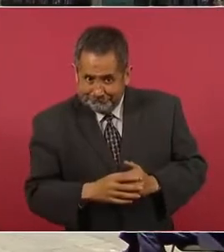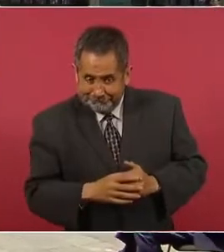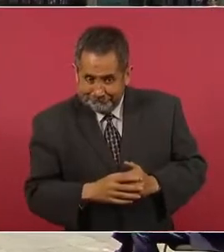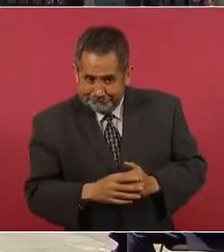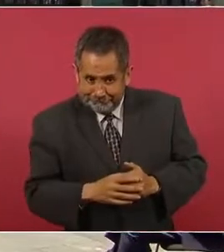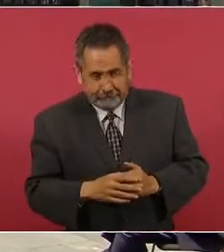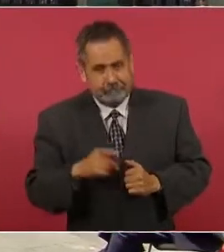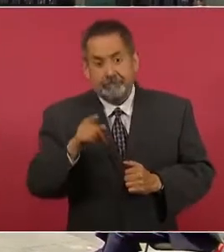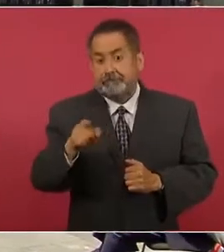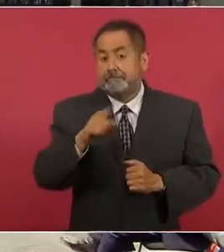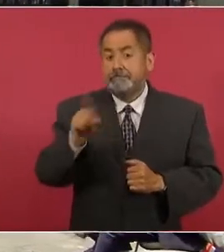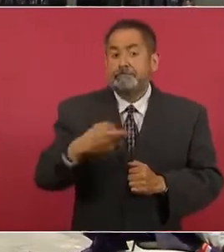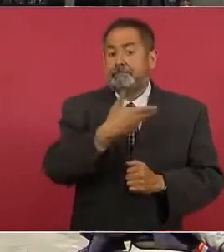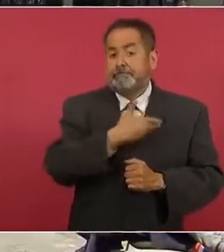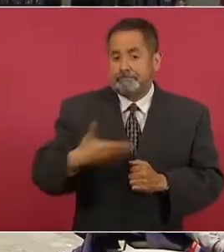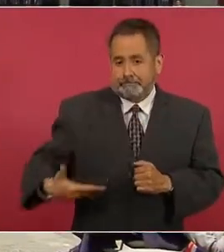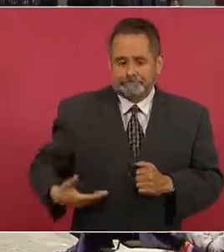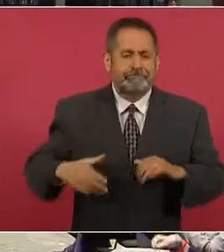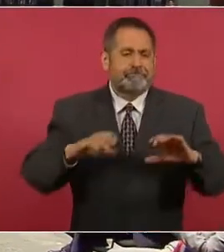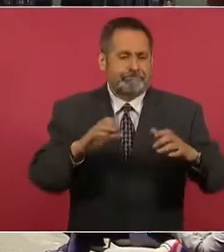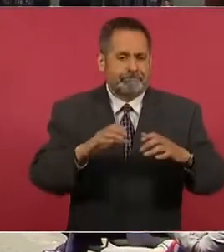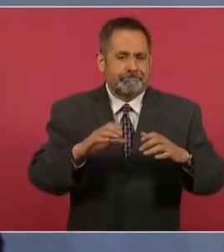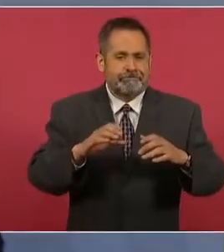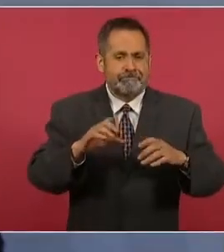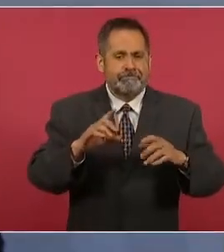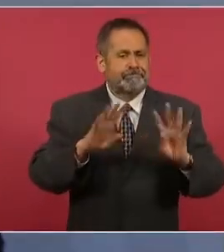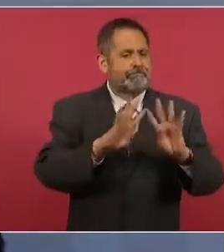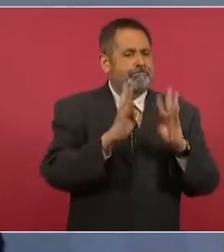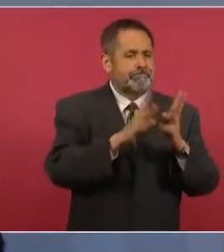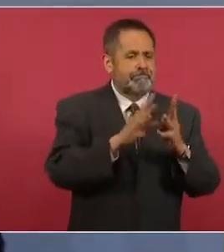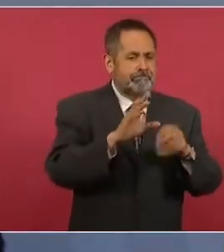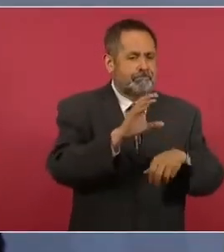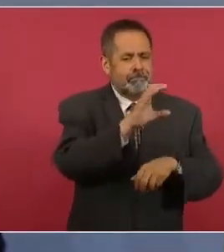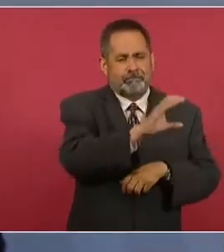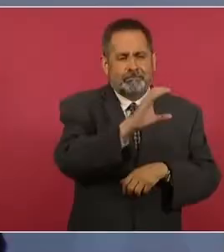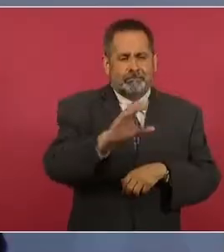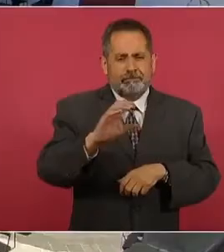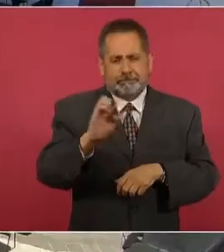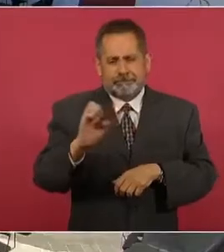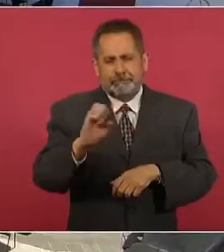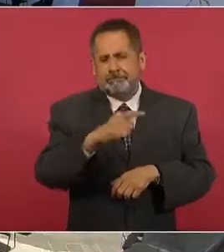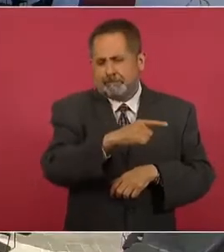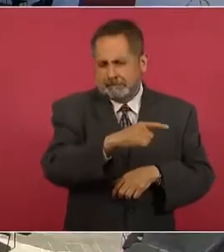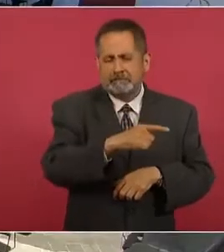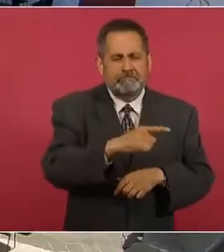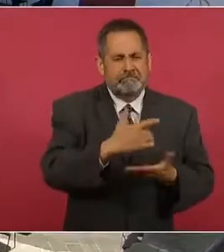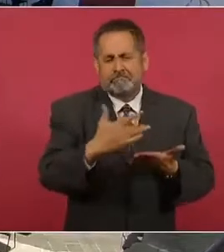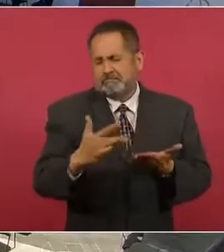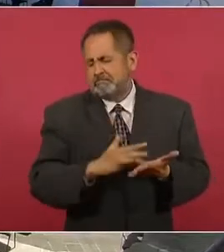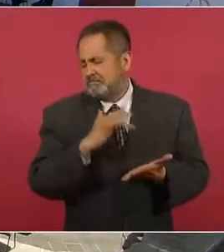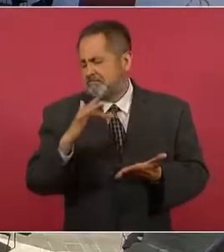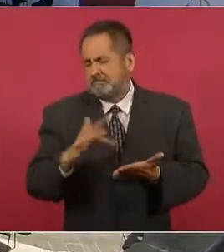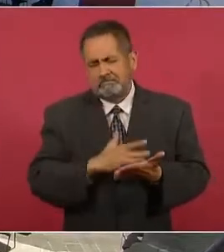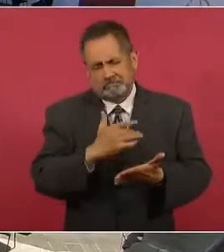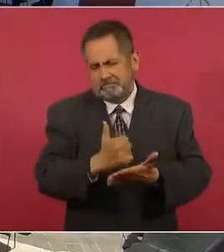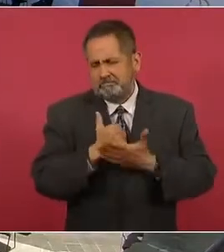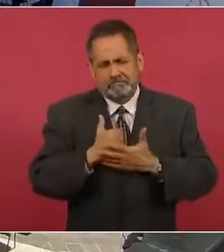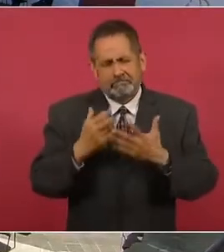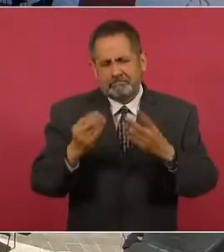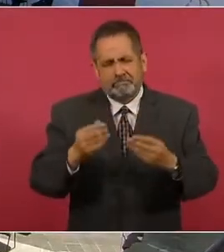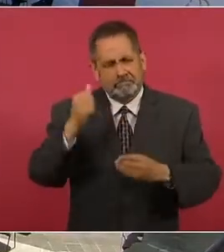Él es el presidente del Consejo Coordinador Empresarial, que nos ha apoyado siempre.